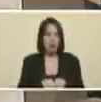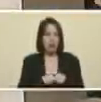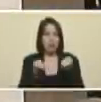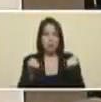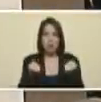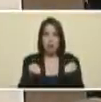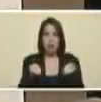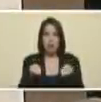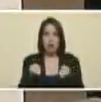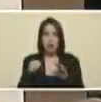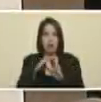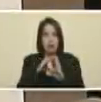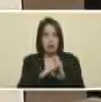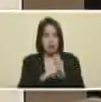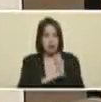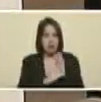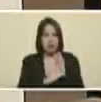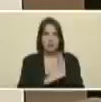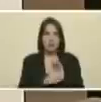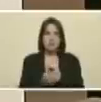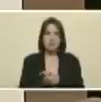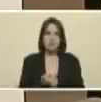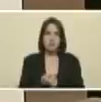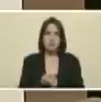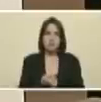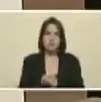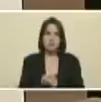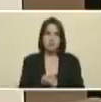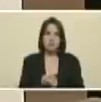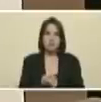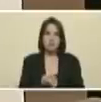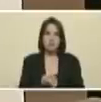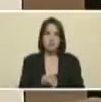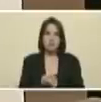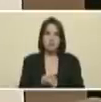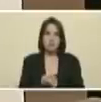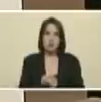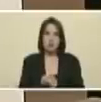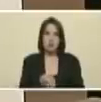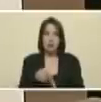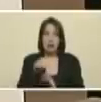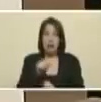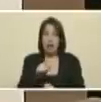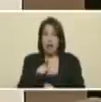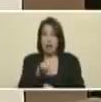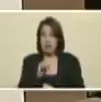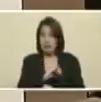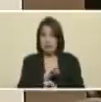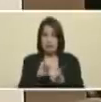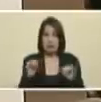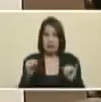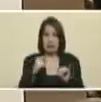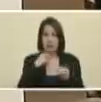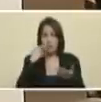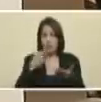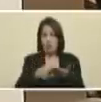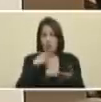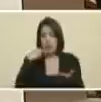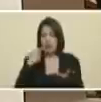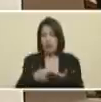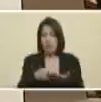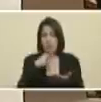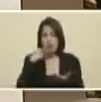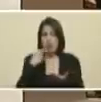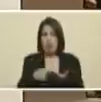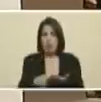esquemas. Eran los años 80 y Ali Rodríguez ya no solo sonaba como nombre